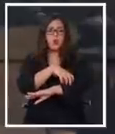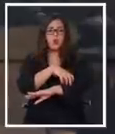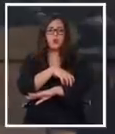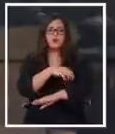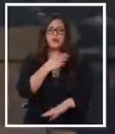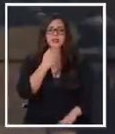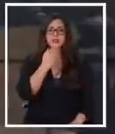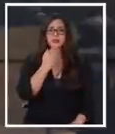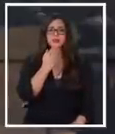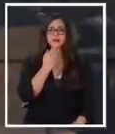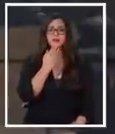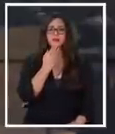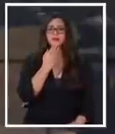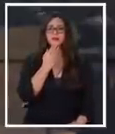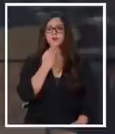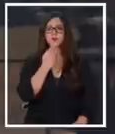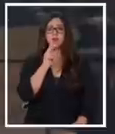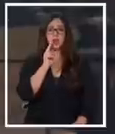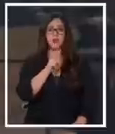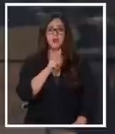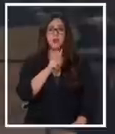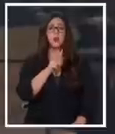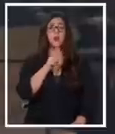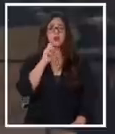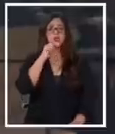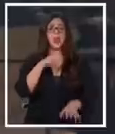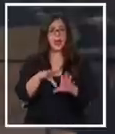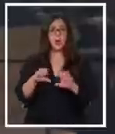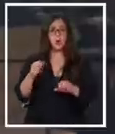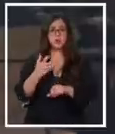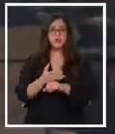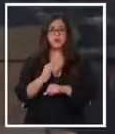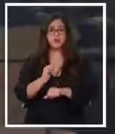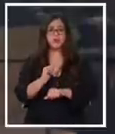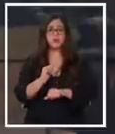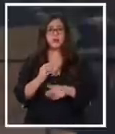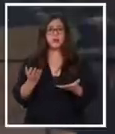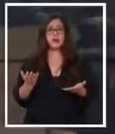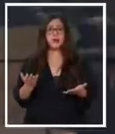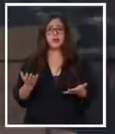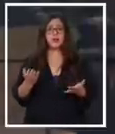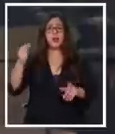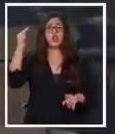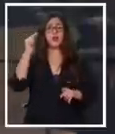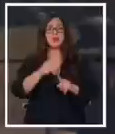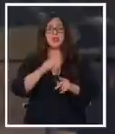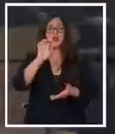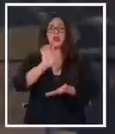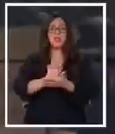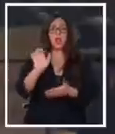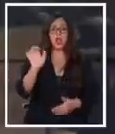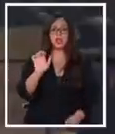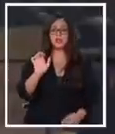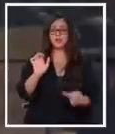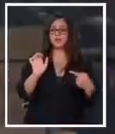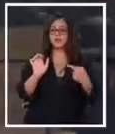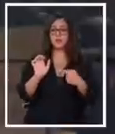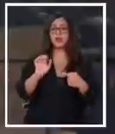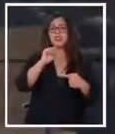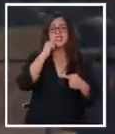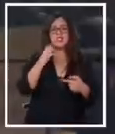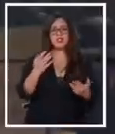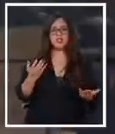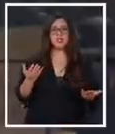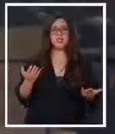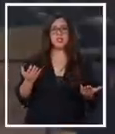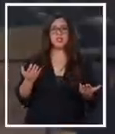lo que pudimos ver yo creo que hay bastante consenso de esto es que la idea del estado de excepción como tal genera una sensación